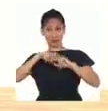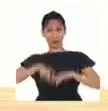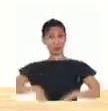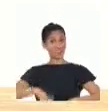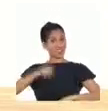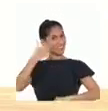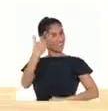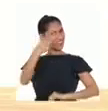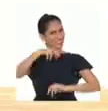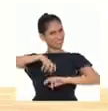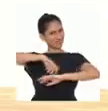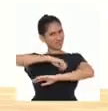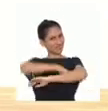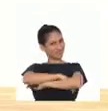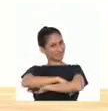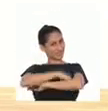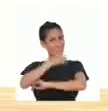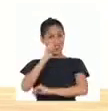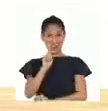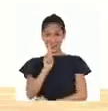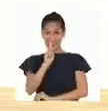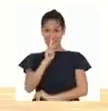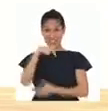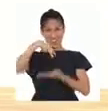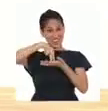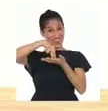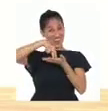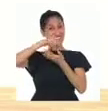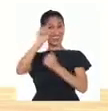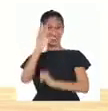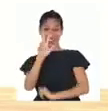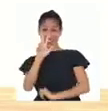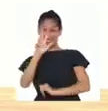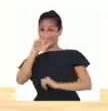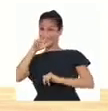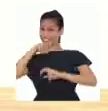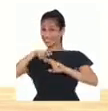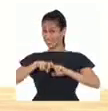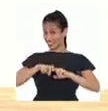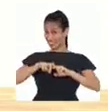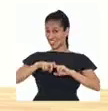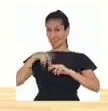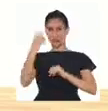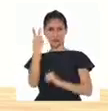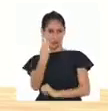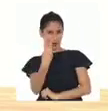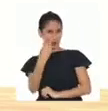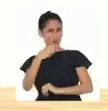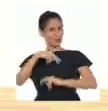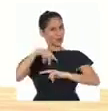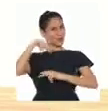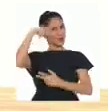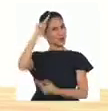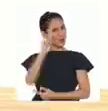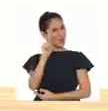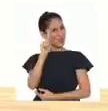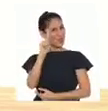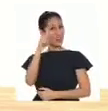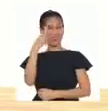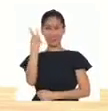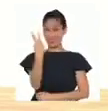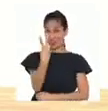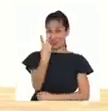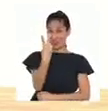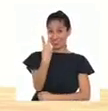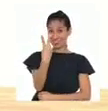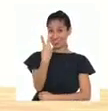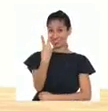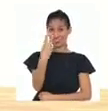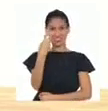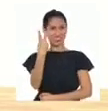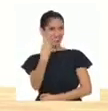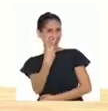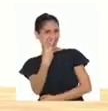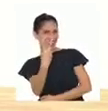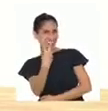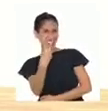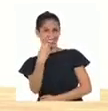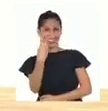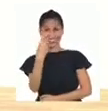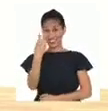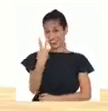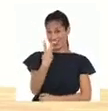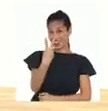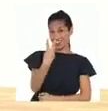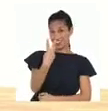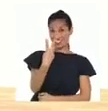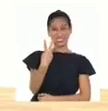3. 1, 3, 2, 1. 2, 2,